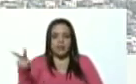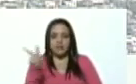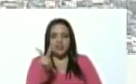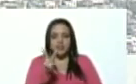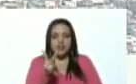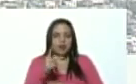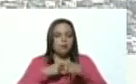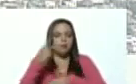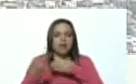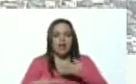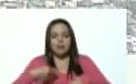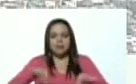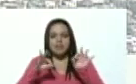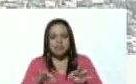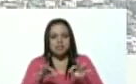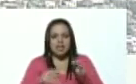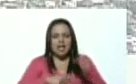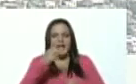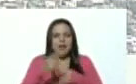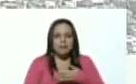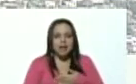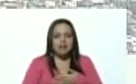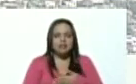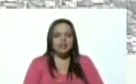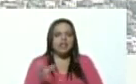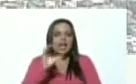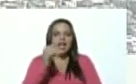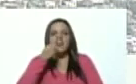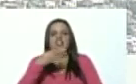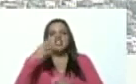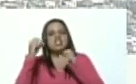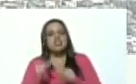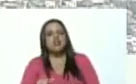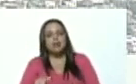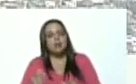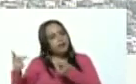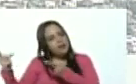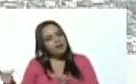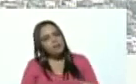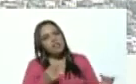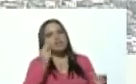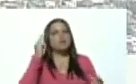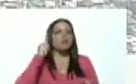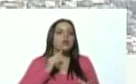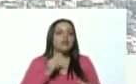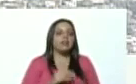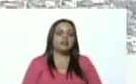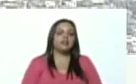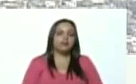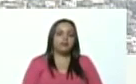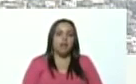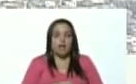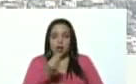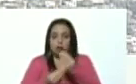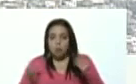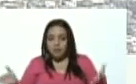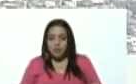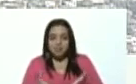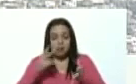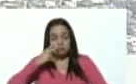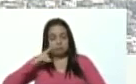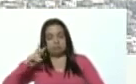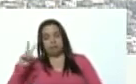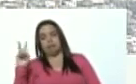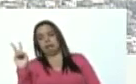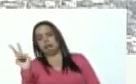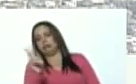El plan Caracas, patriota, bella y segura, para recibir a Bolívar. ¿Y cómo ha avanzado eso? Se pierde de vista la